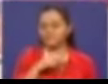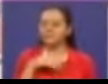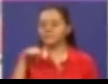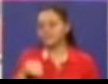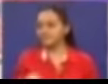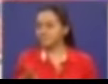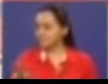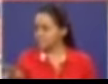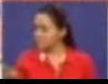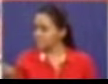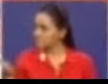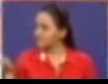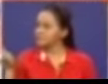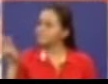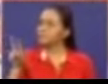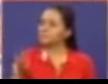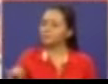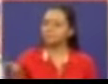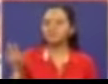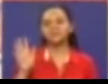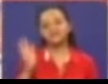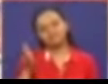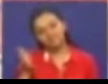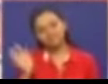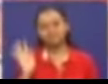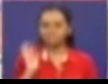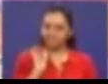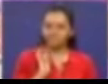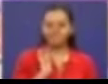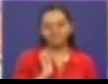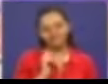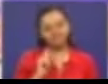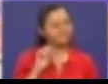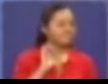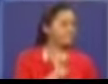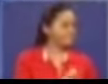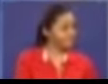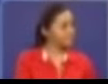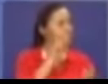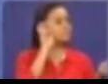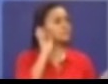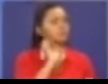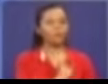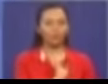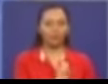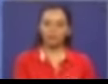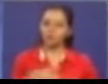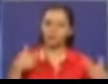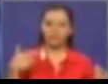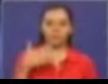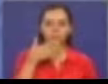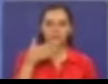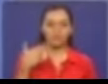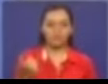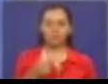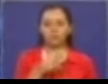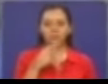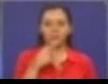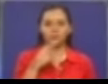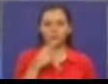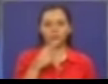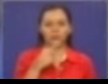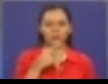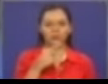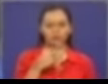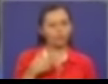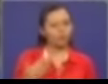que estos invernaderos, hasta donde recuerdo, los nuestros son mucho mejor incluso. Es decir, estamos a la vanguardia de esto a nivel continental,